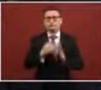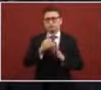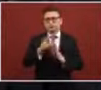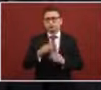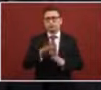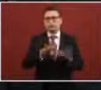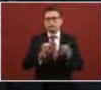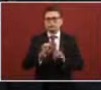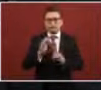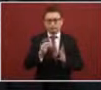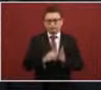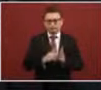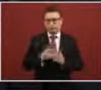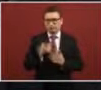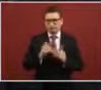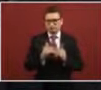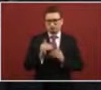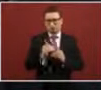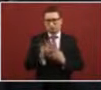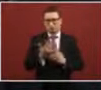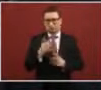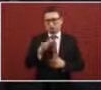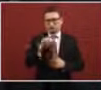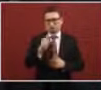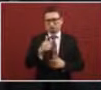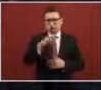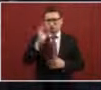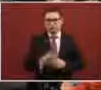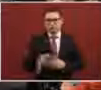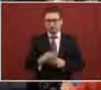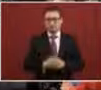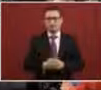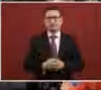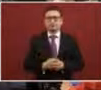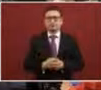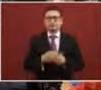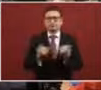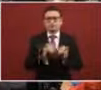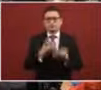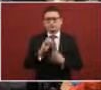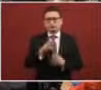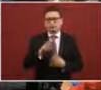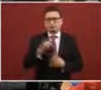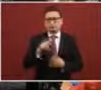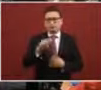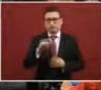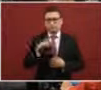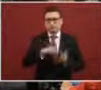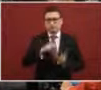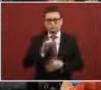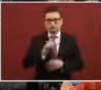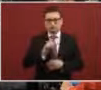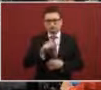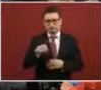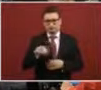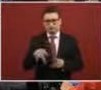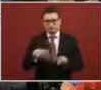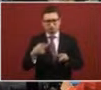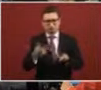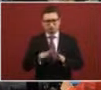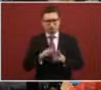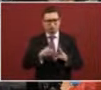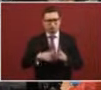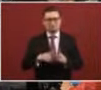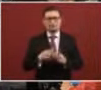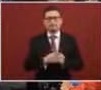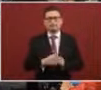precio sobreprecio de 56%. Posteriormente, un Corvette 2016, su precio inicial